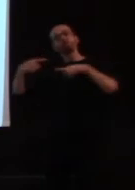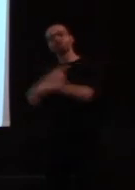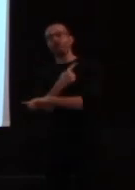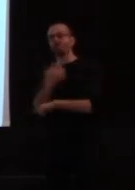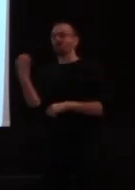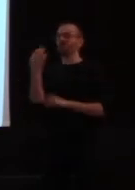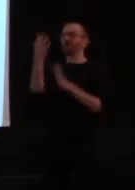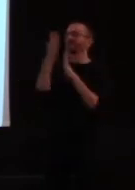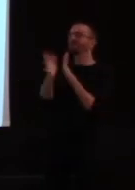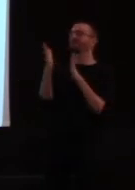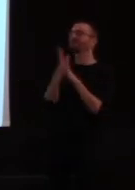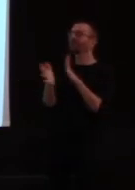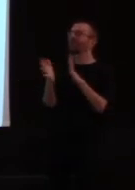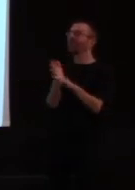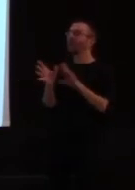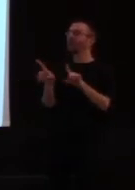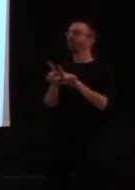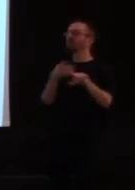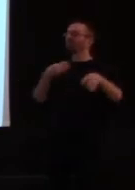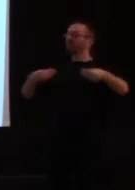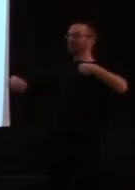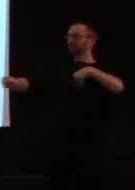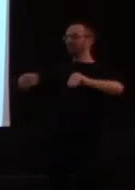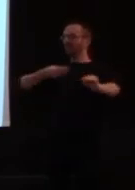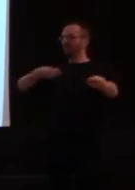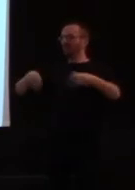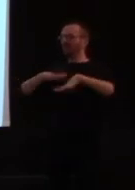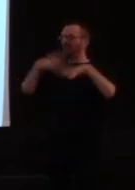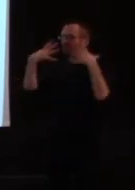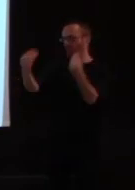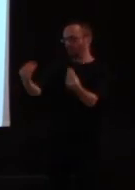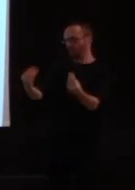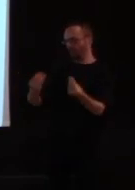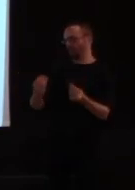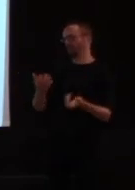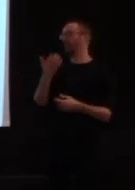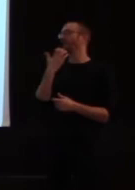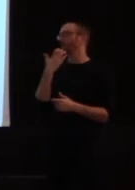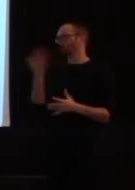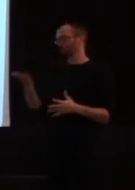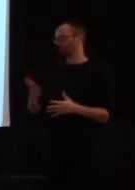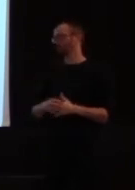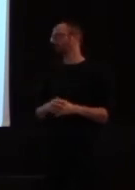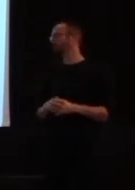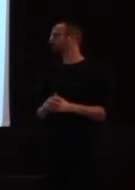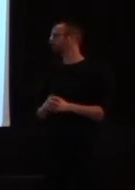explicar las cosas de la manera que puedan ser muy comprensibles. Vamos a poner algún ejemplo. Por ejemplo,